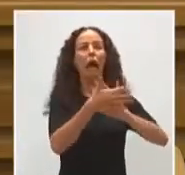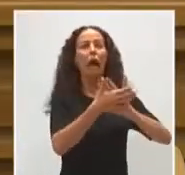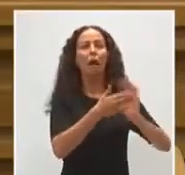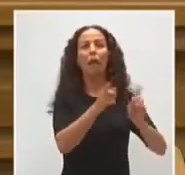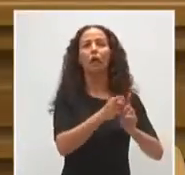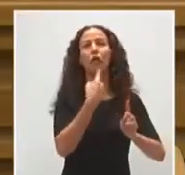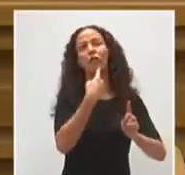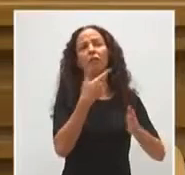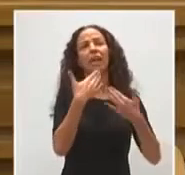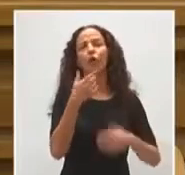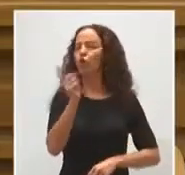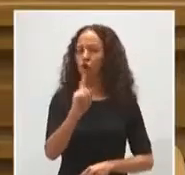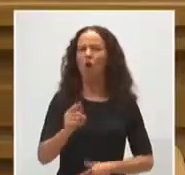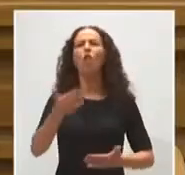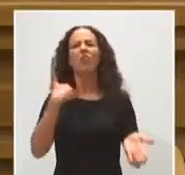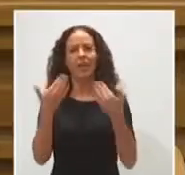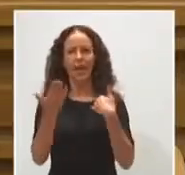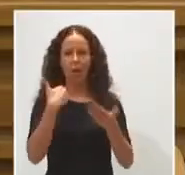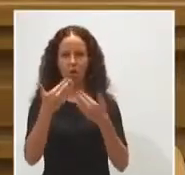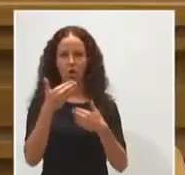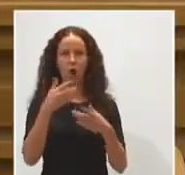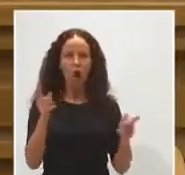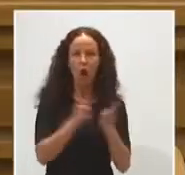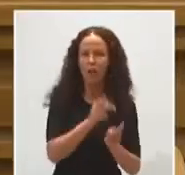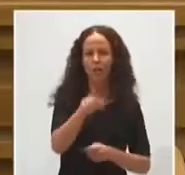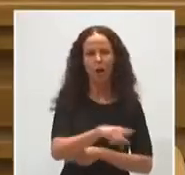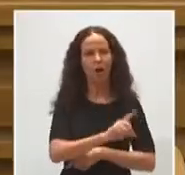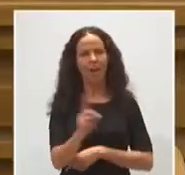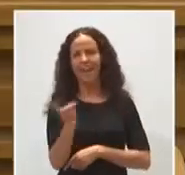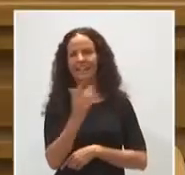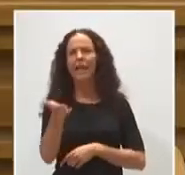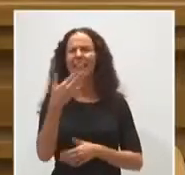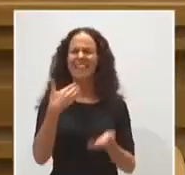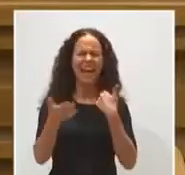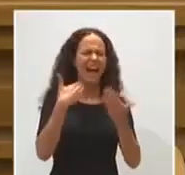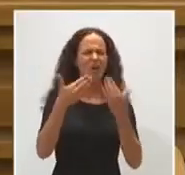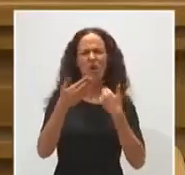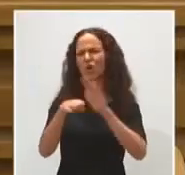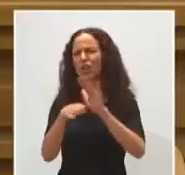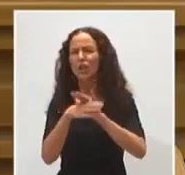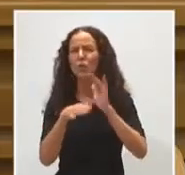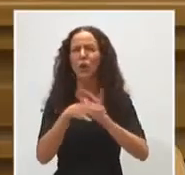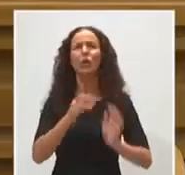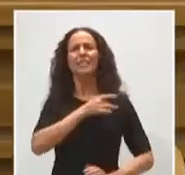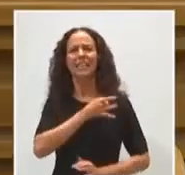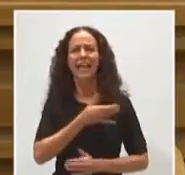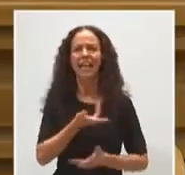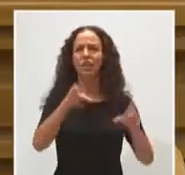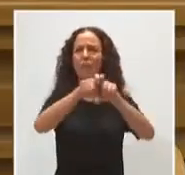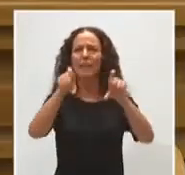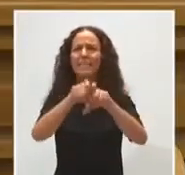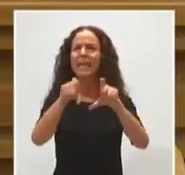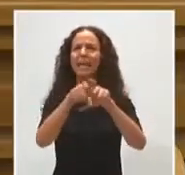no diálogo no es una charla diálogo diálogo productivo con sindicatos y con empresarios a los que les